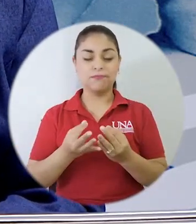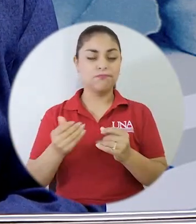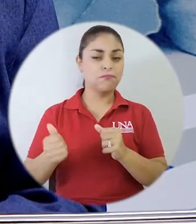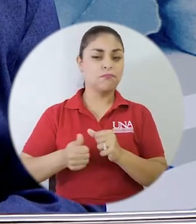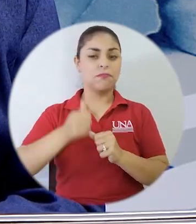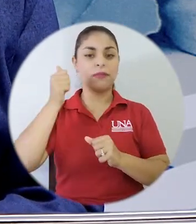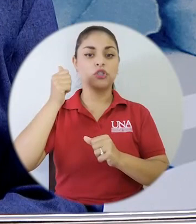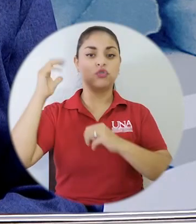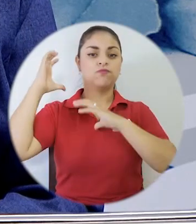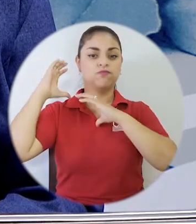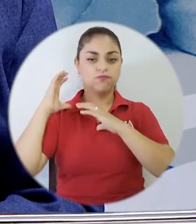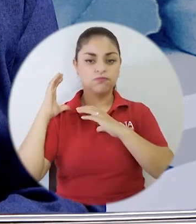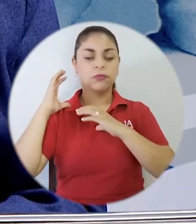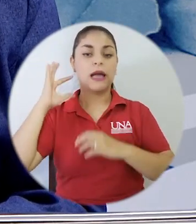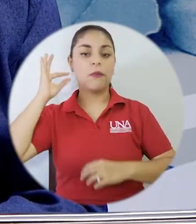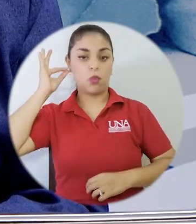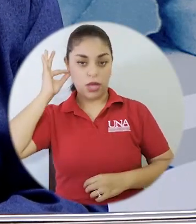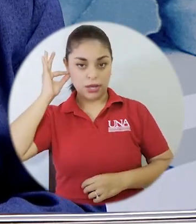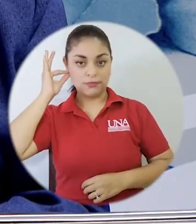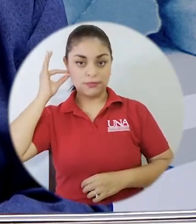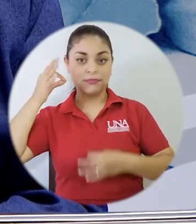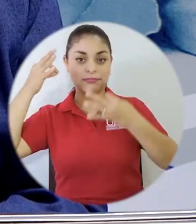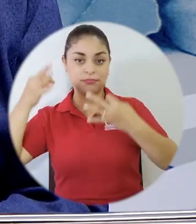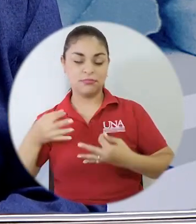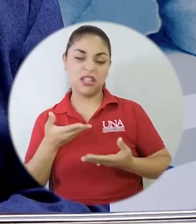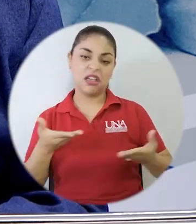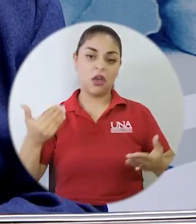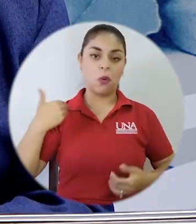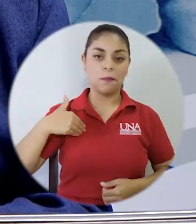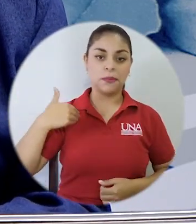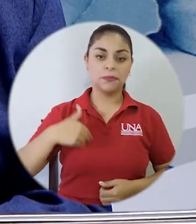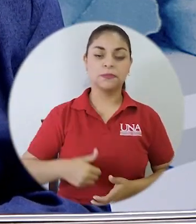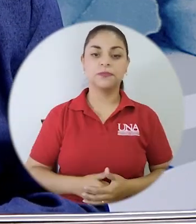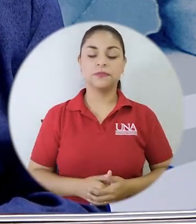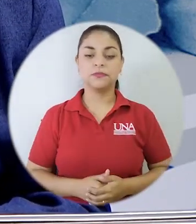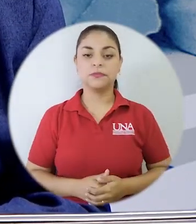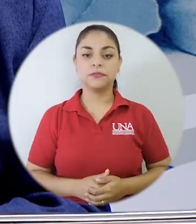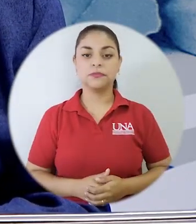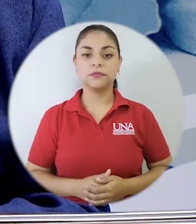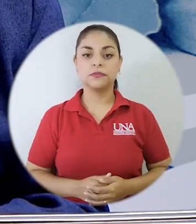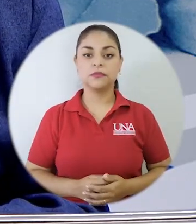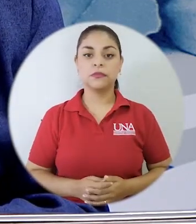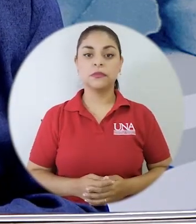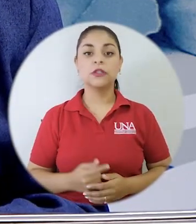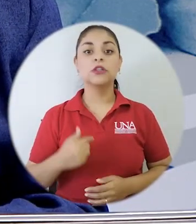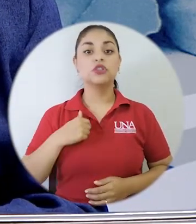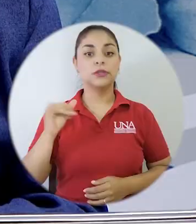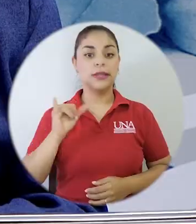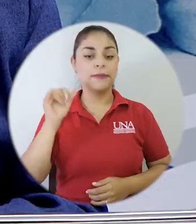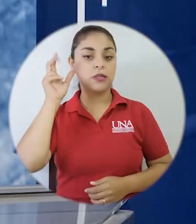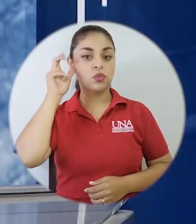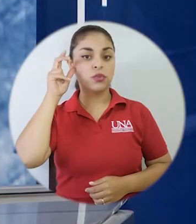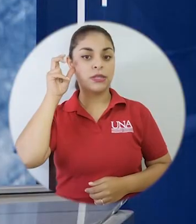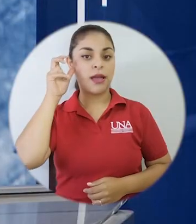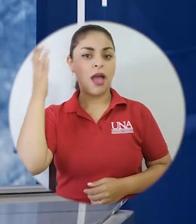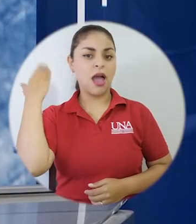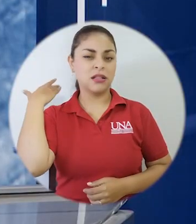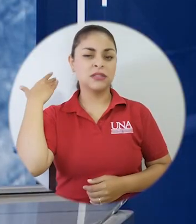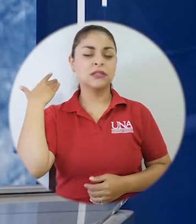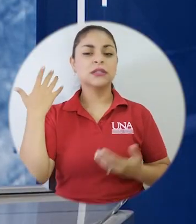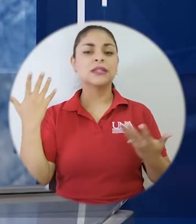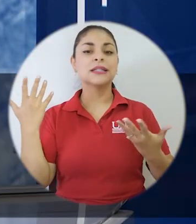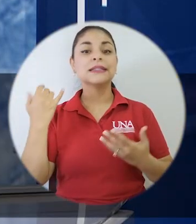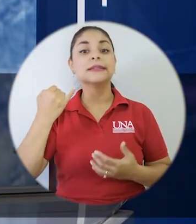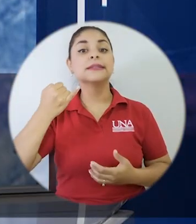de familia tiene mayor peso en la toma de decisiones femenina que en la masculina, ¿verdad? Incluso escuché en